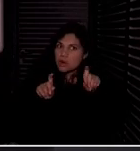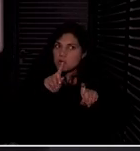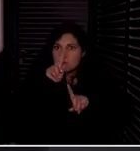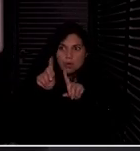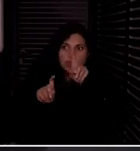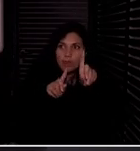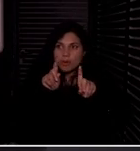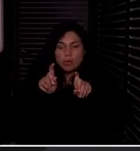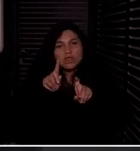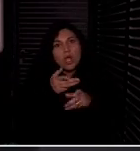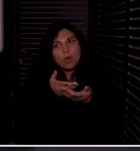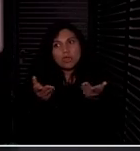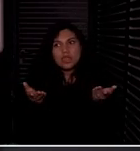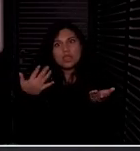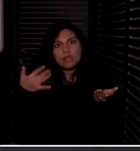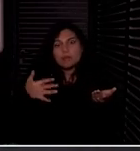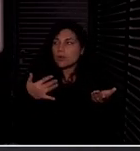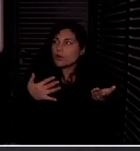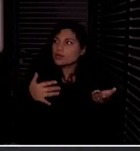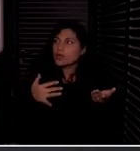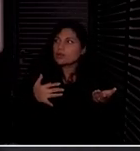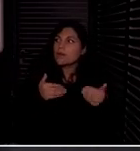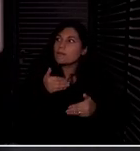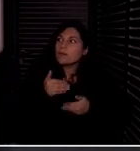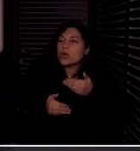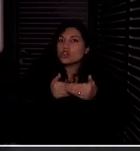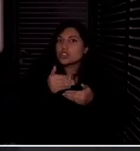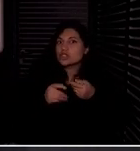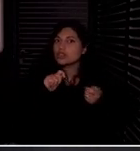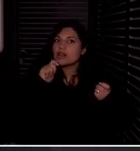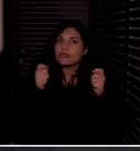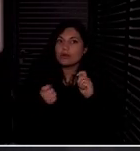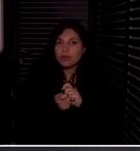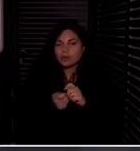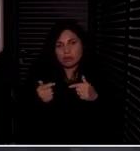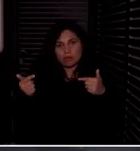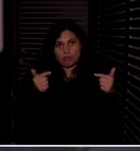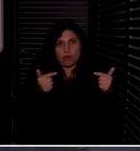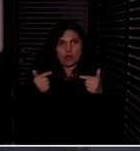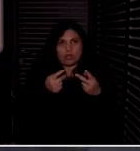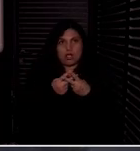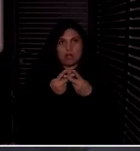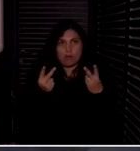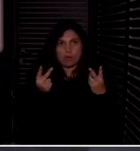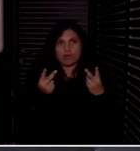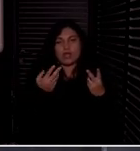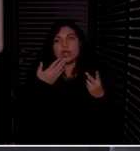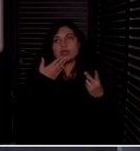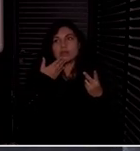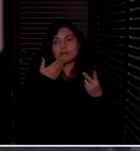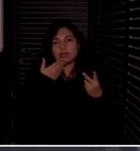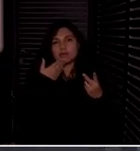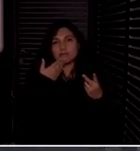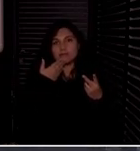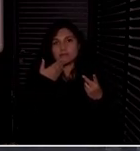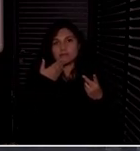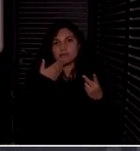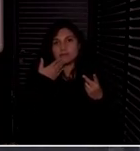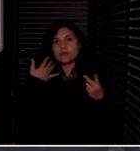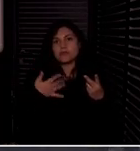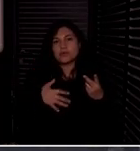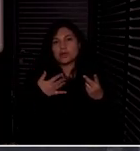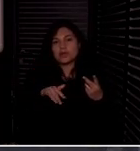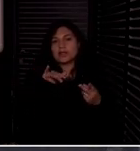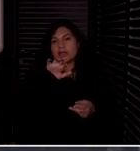básico para definir procesos de transformación en política pública o poner el acento en ejes que habitualmente no se